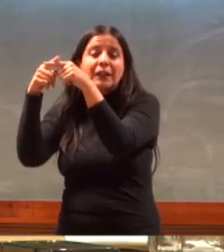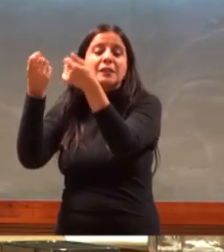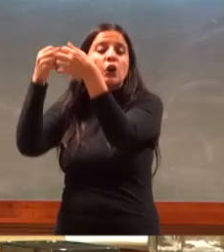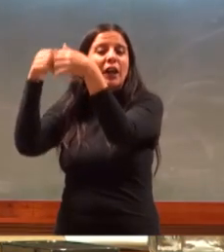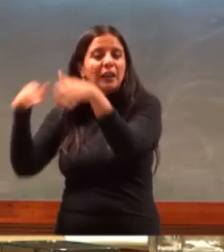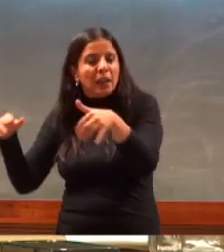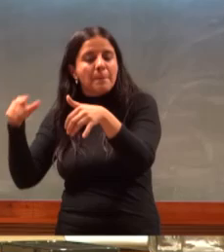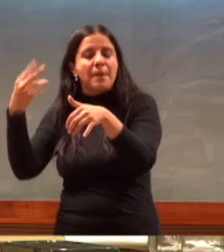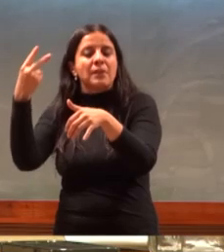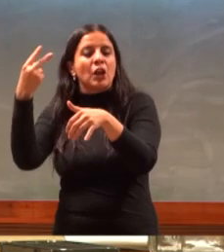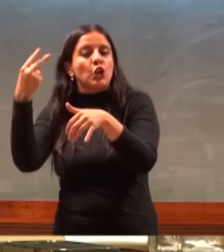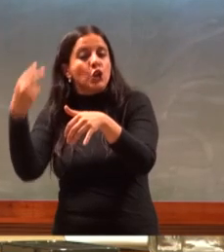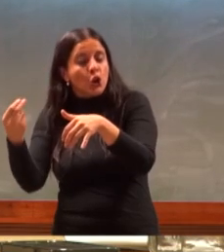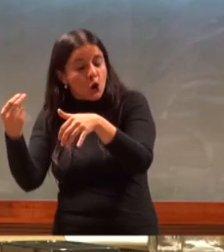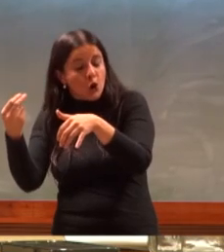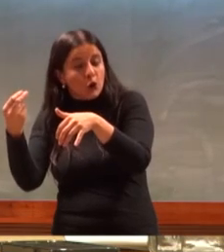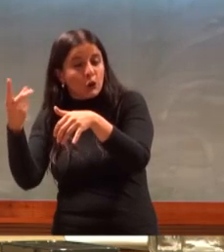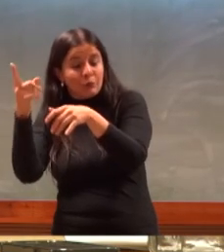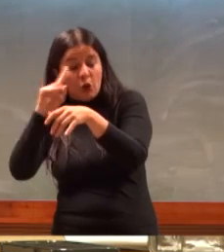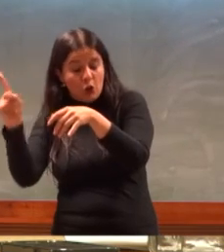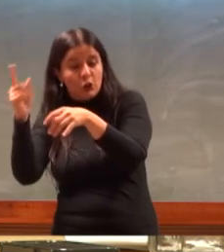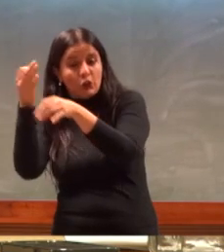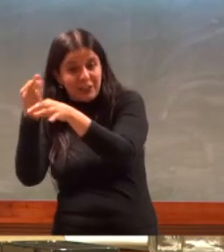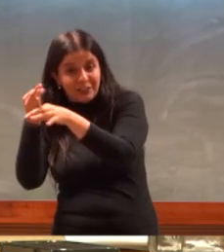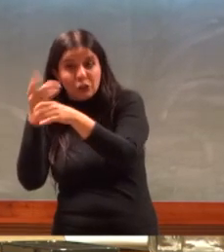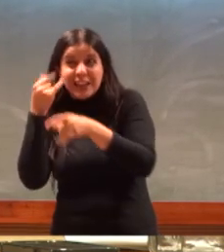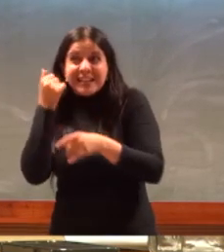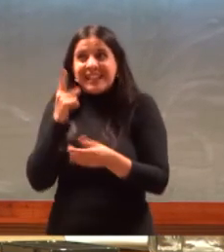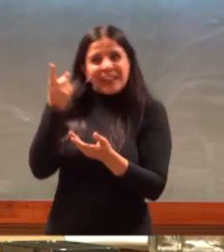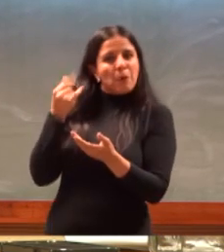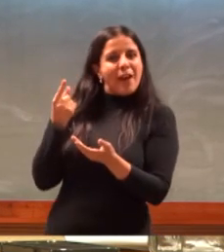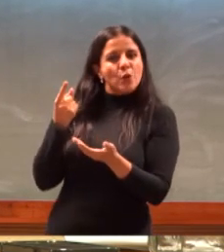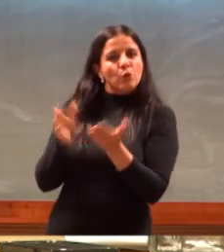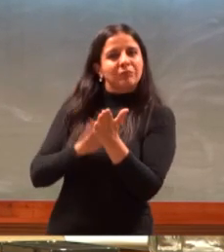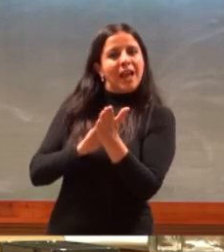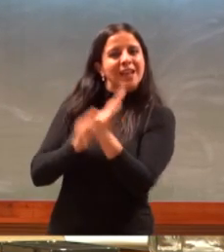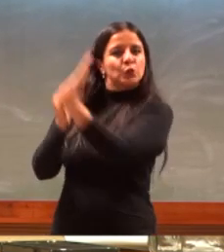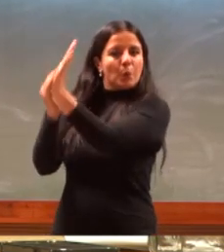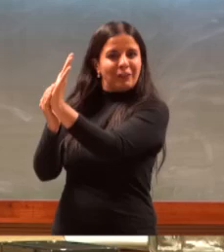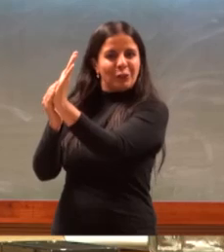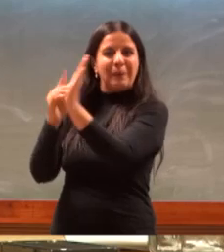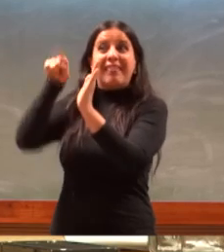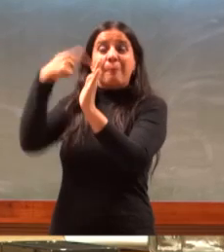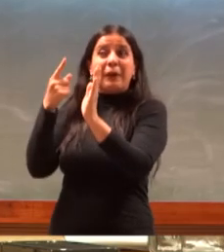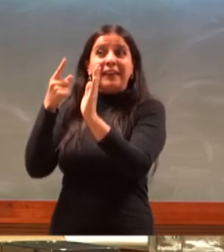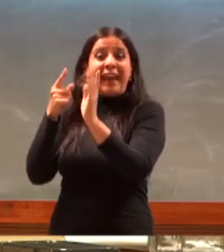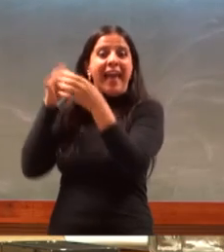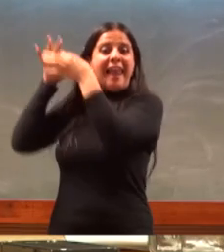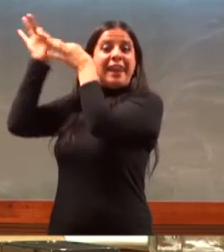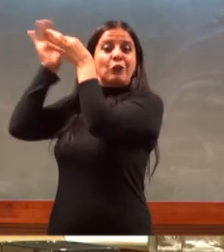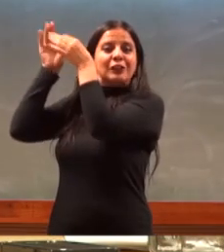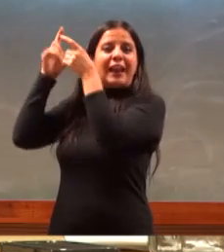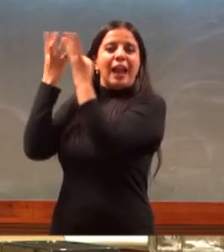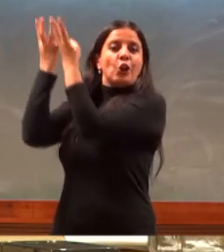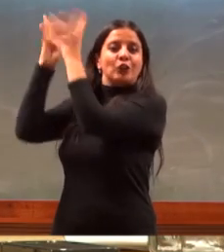luego que que podamos también tener ahí un instrumento para pelear recursos en relación al consejo superior no es lo mismo plantear necesidades